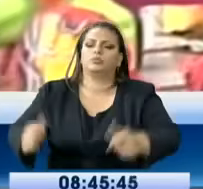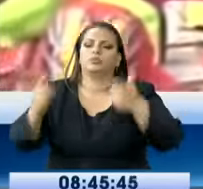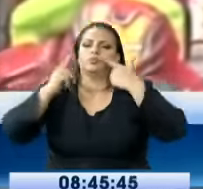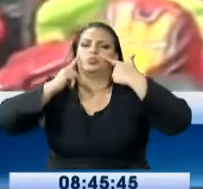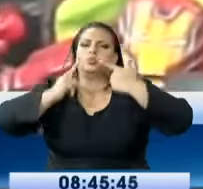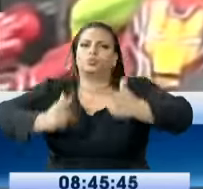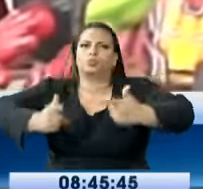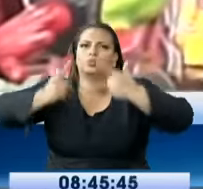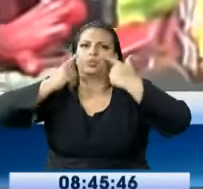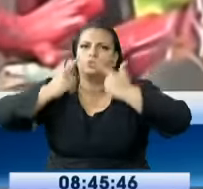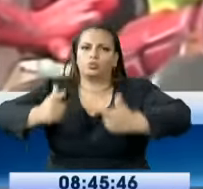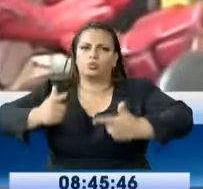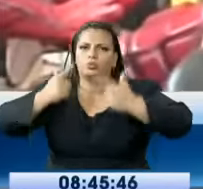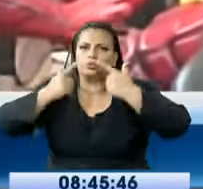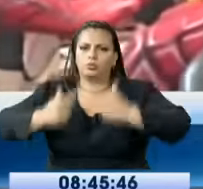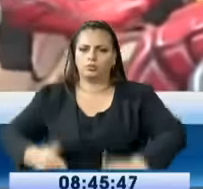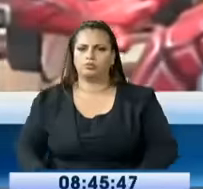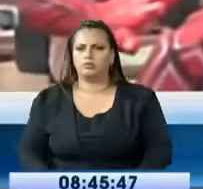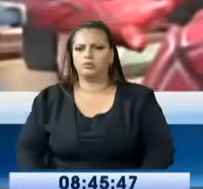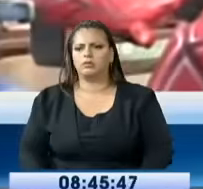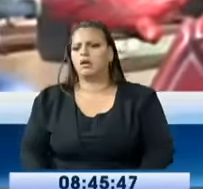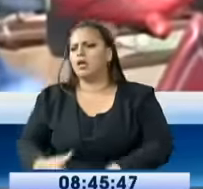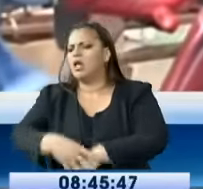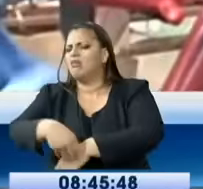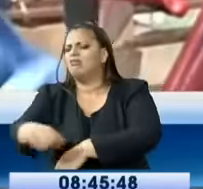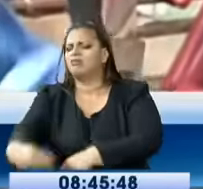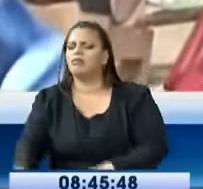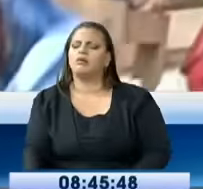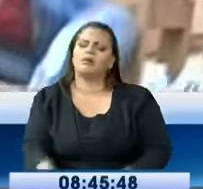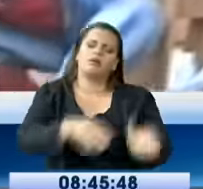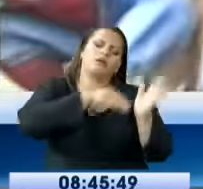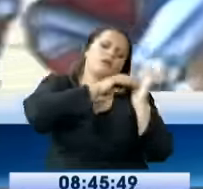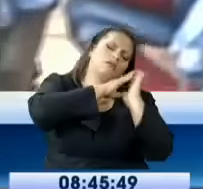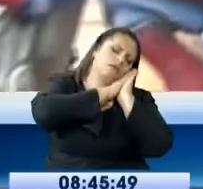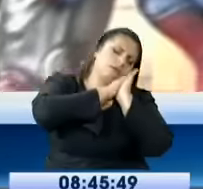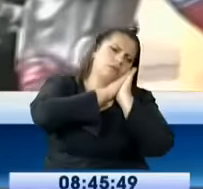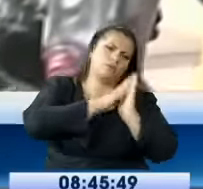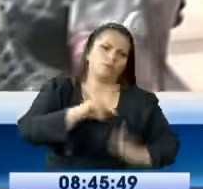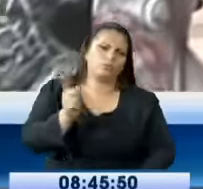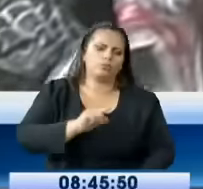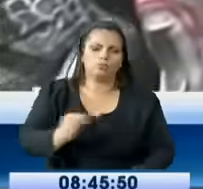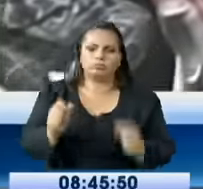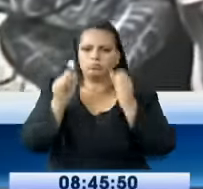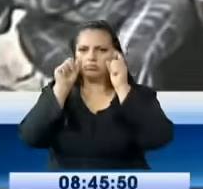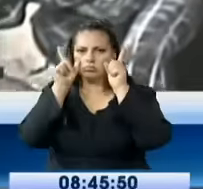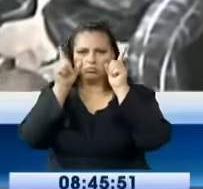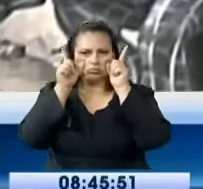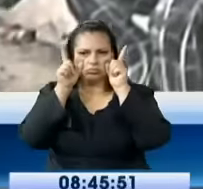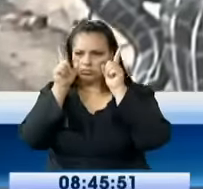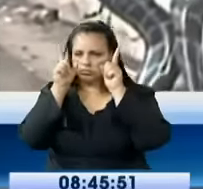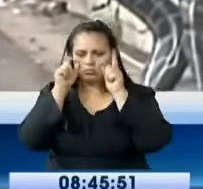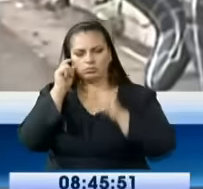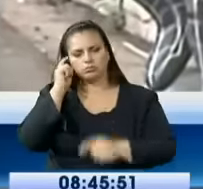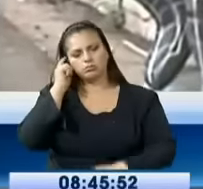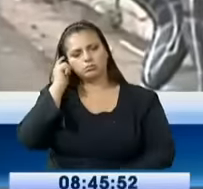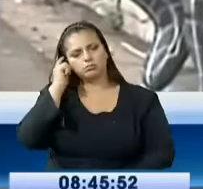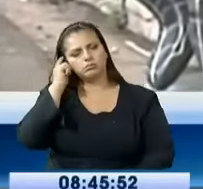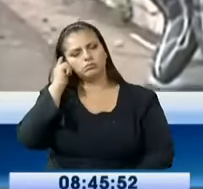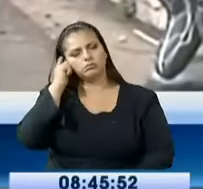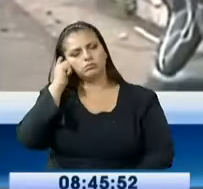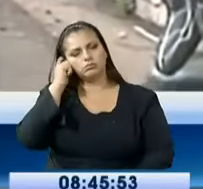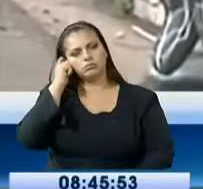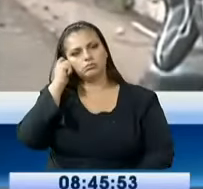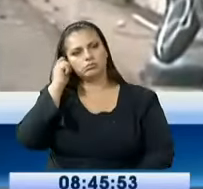su negocio. No pueden moverse y por lo tanto tienen que amanecerse. Muy buenos días, caballero. Buenos días. Cuéntanos sobre este trabajo que ustedes hacen.